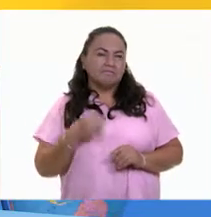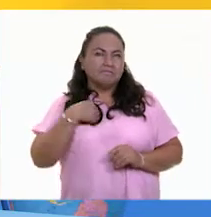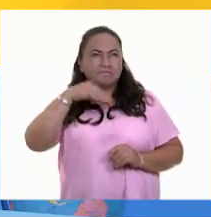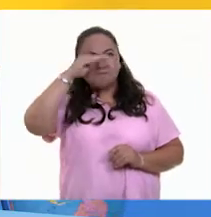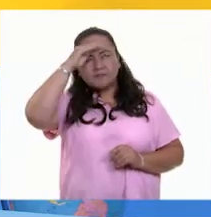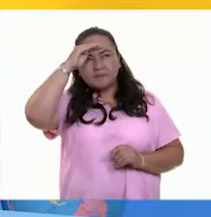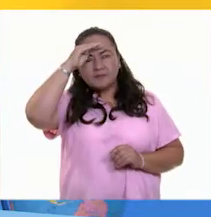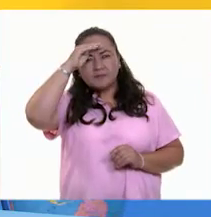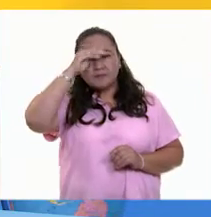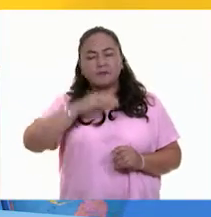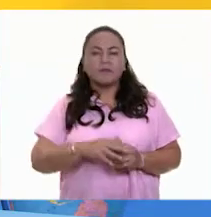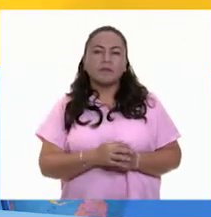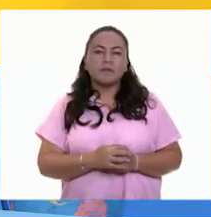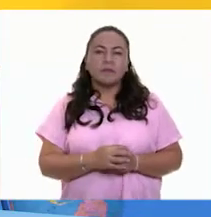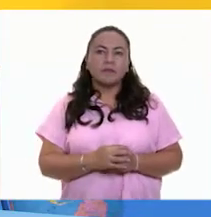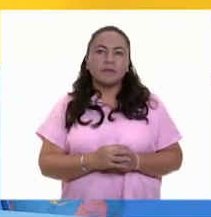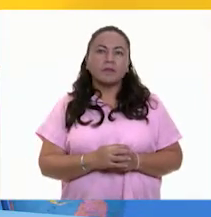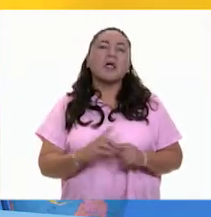serían también